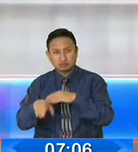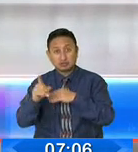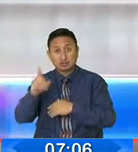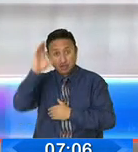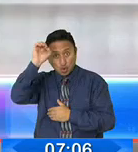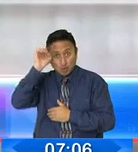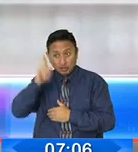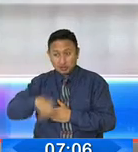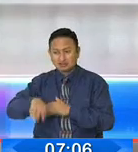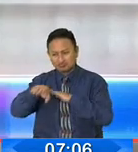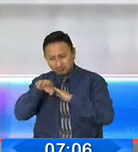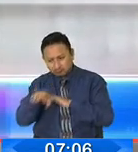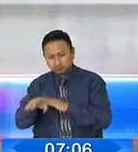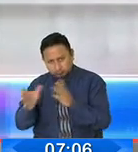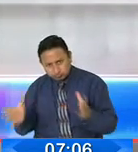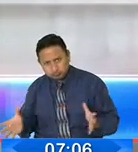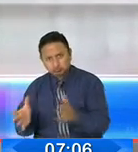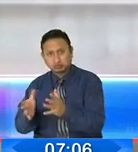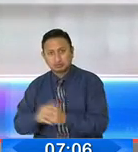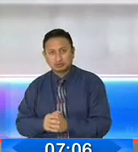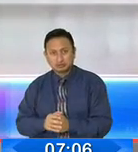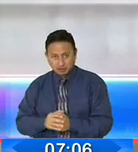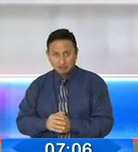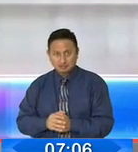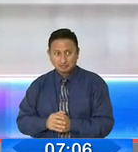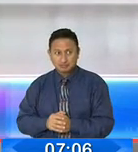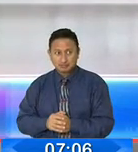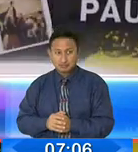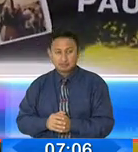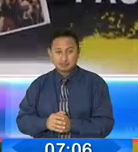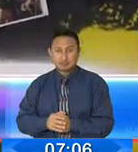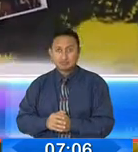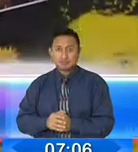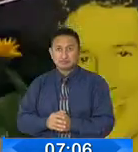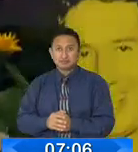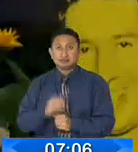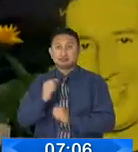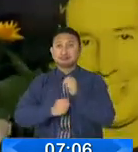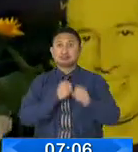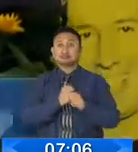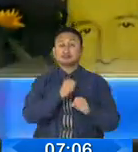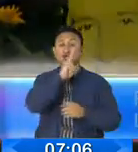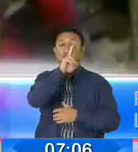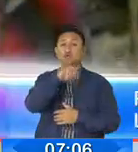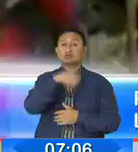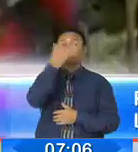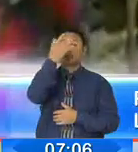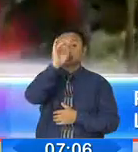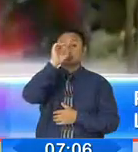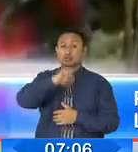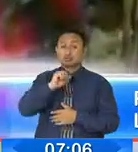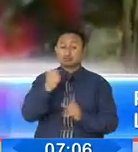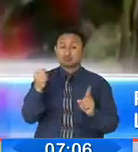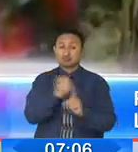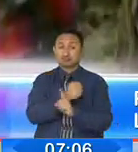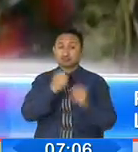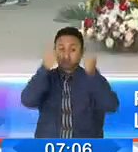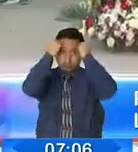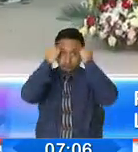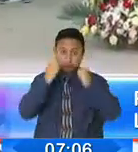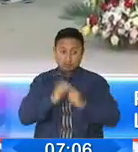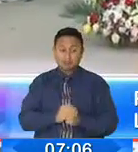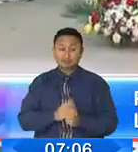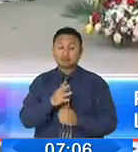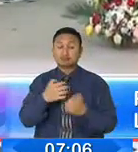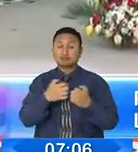fuerte para que sea menos vulnerable. En el 2018, la violencia y el terrorismo acabaron con la vida